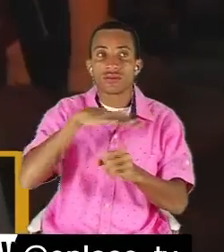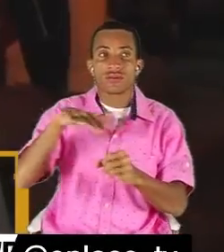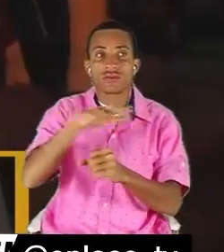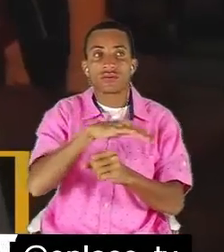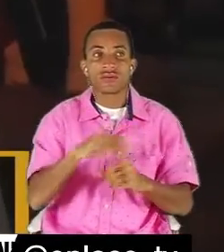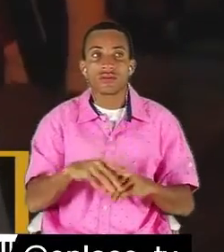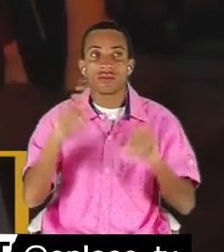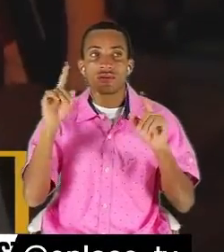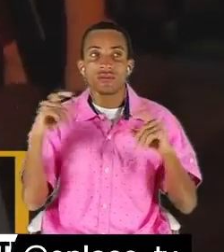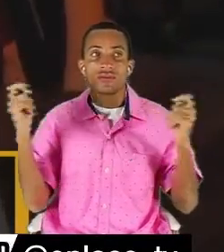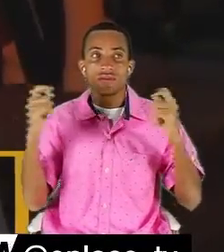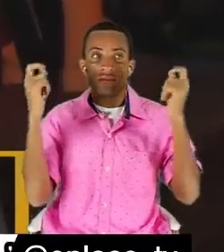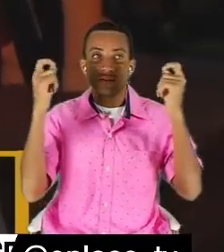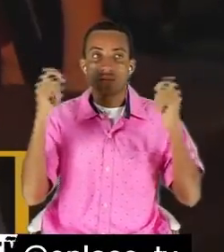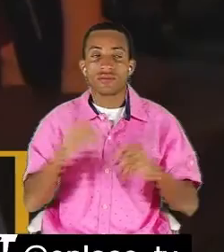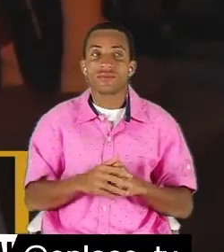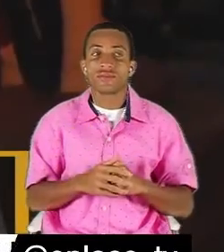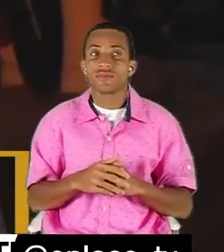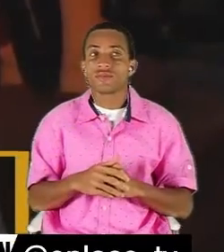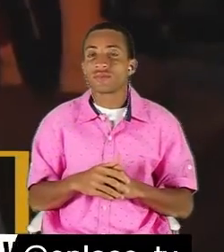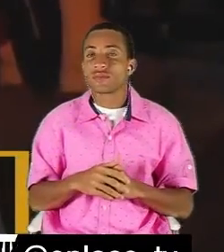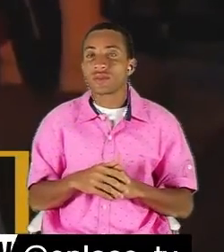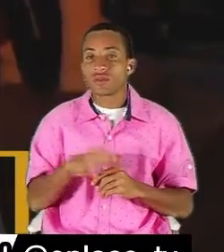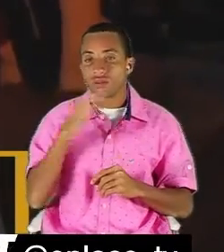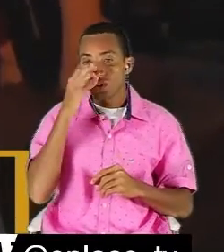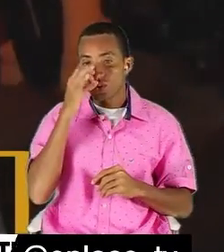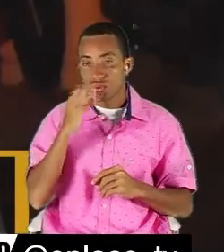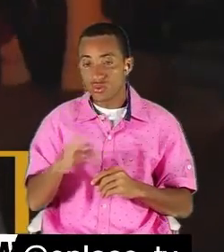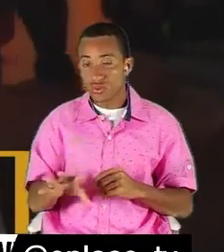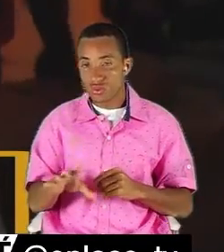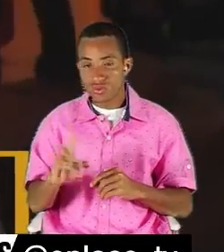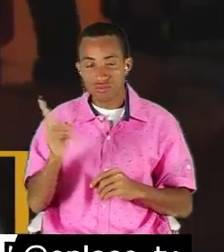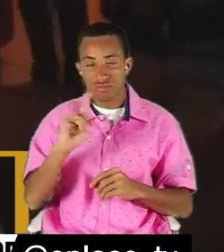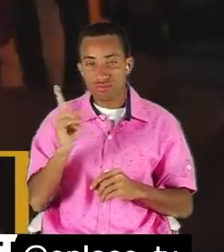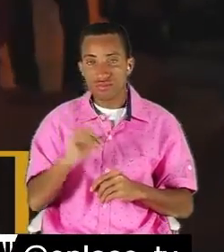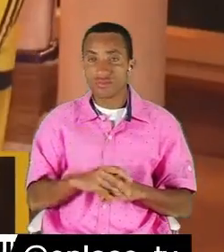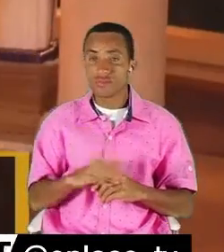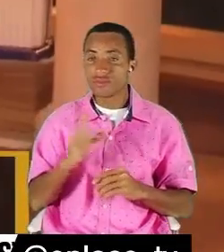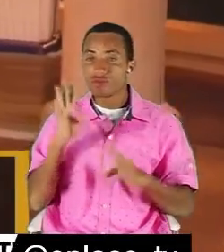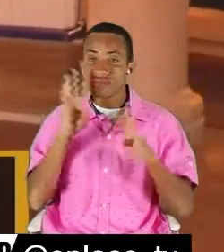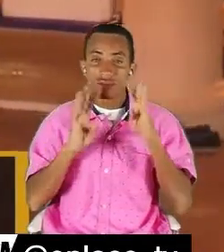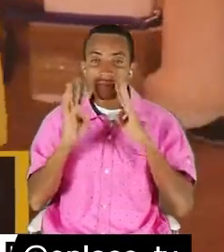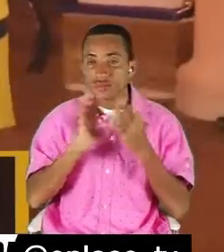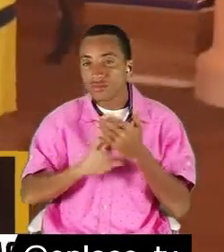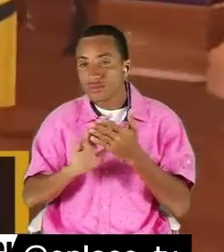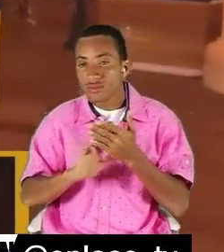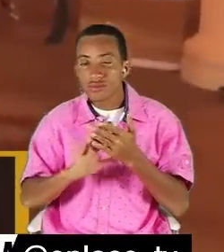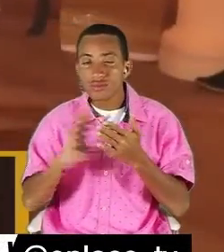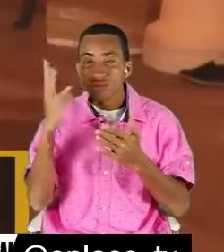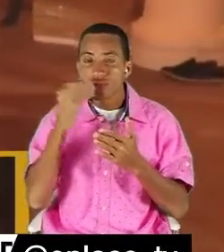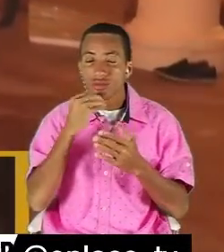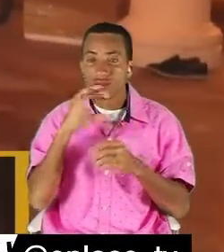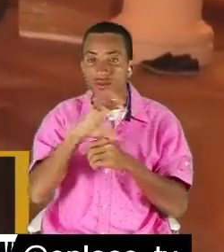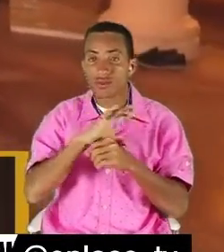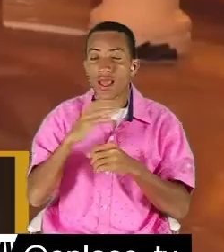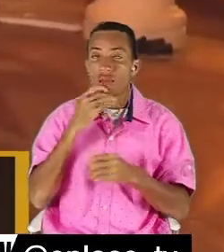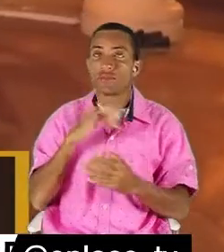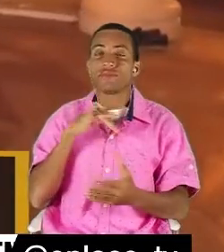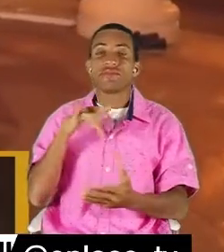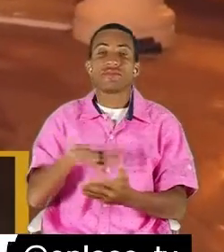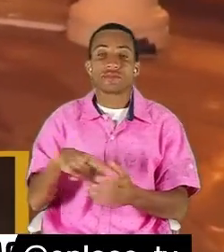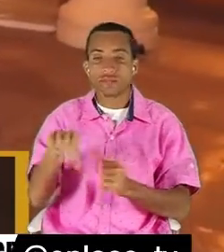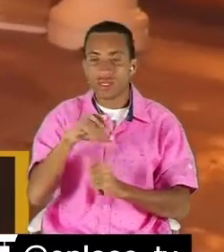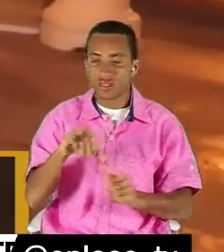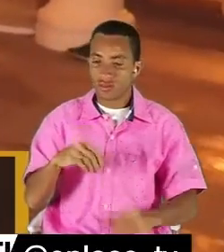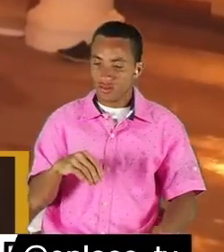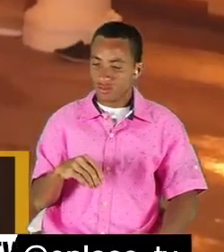realizar una campaña que no sea sucio para el embellecimiento de la ciudad, porque es feo usted ir a un parque y encontrar un